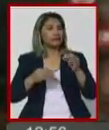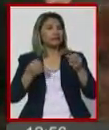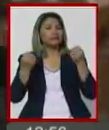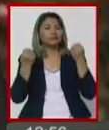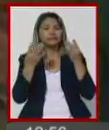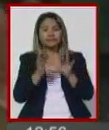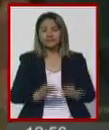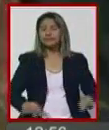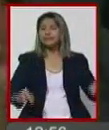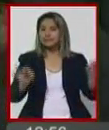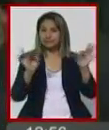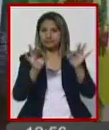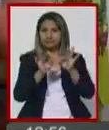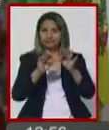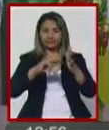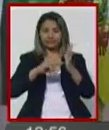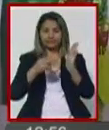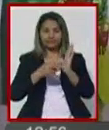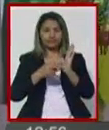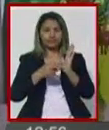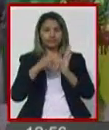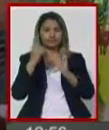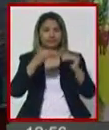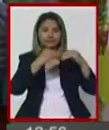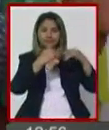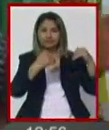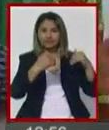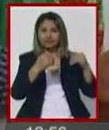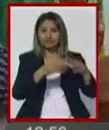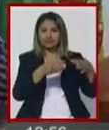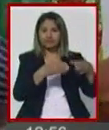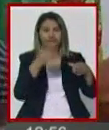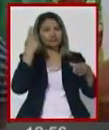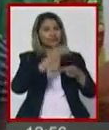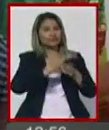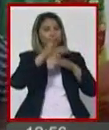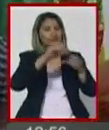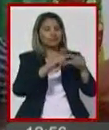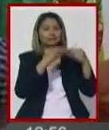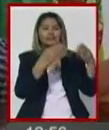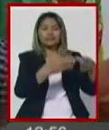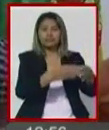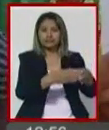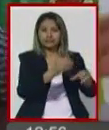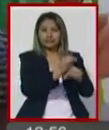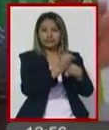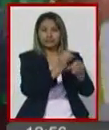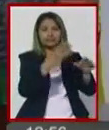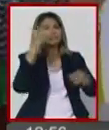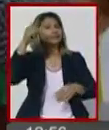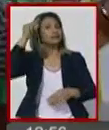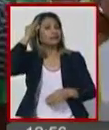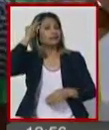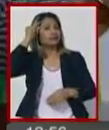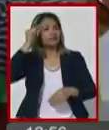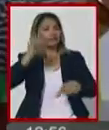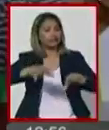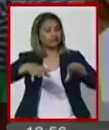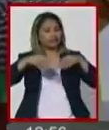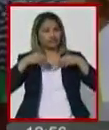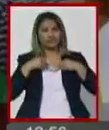tan importante significa, por un lado, que por cumplir con el sector trabajador, el gobierno está